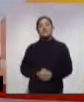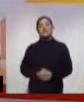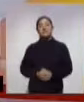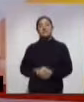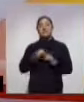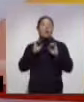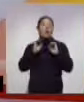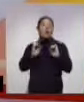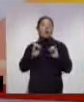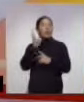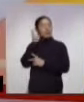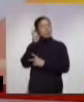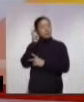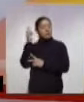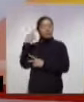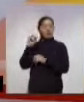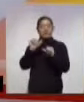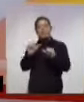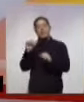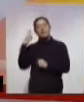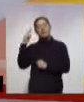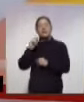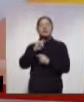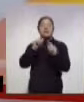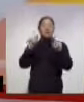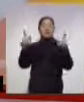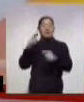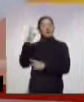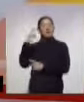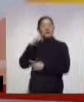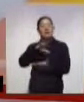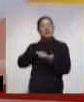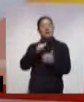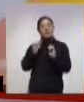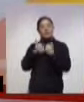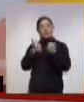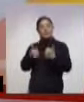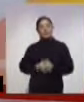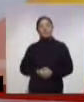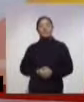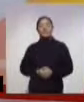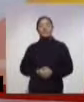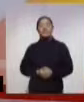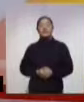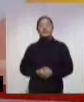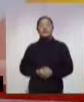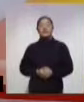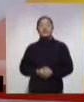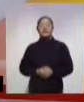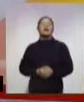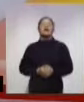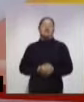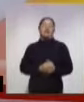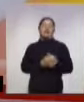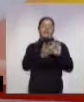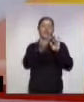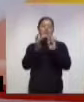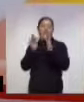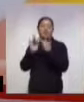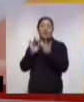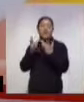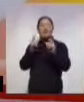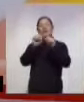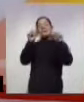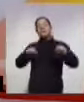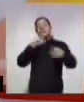si nos va usted escuchando a través de Radio Altiplano, Radio Tlaxcala y Radio Calpulalpan. A través de nuestras redes sociales, Sistema de